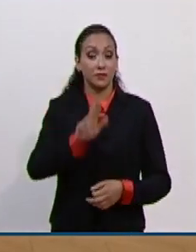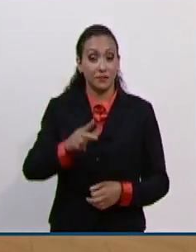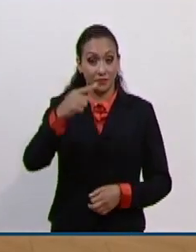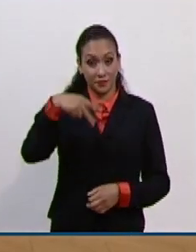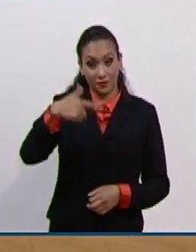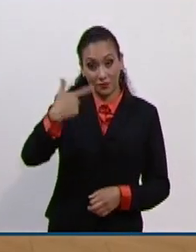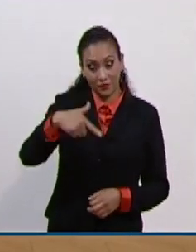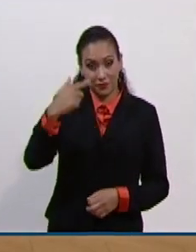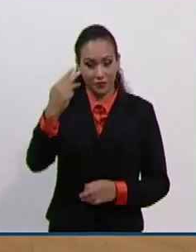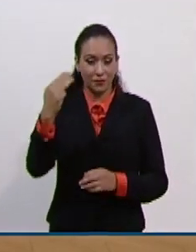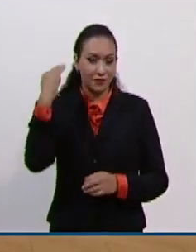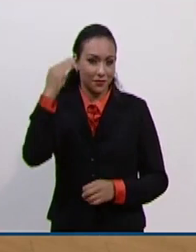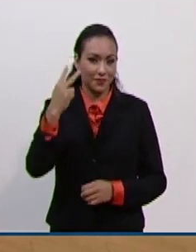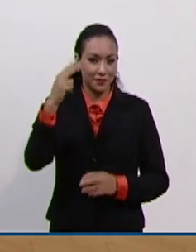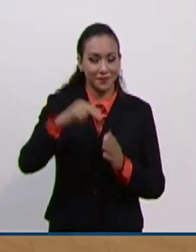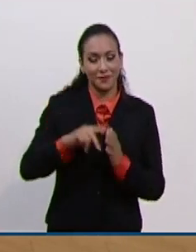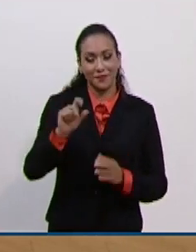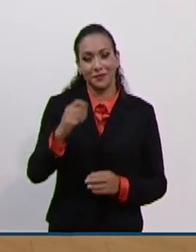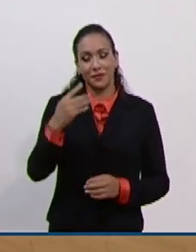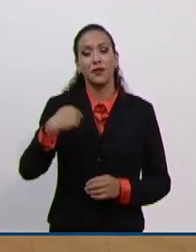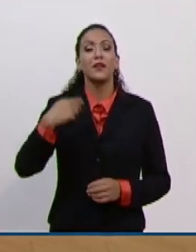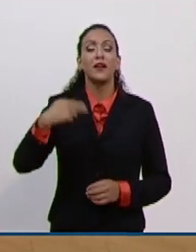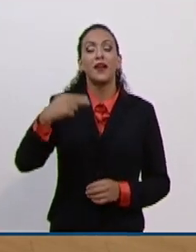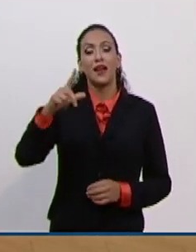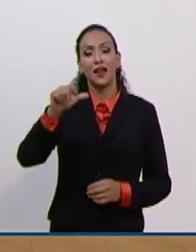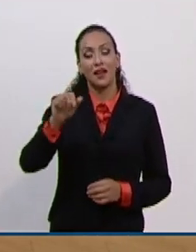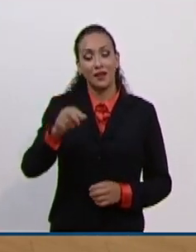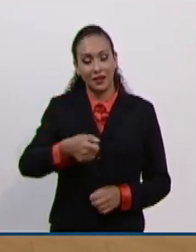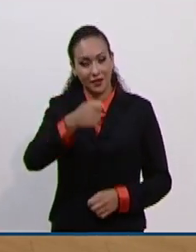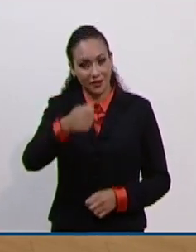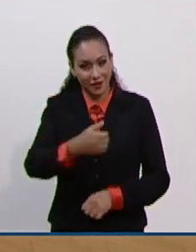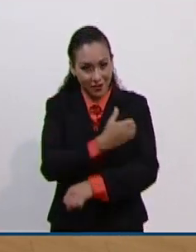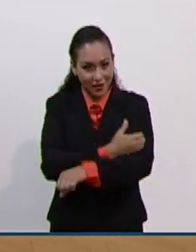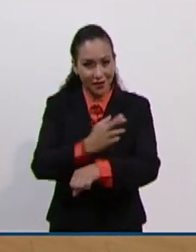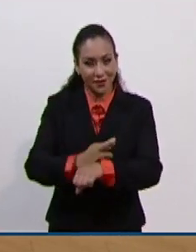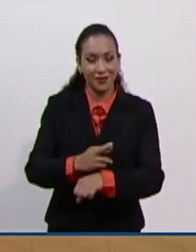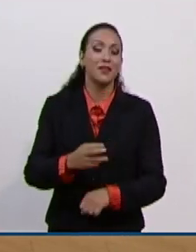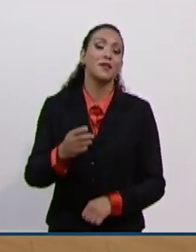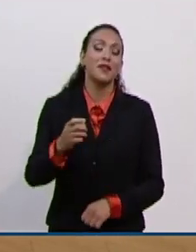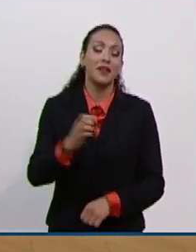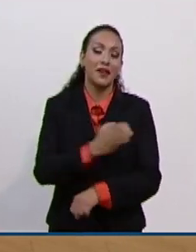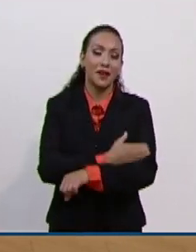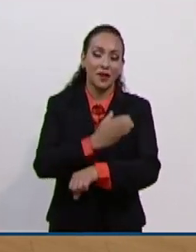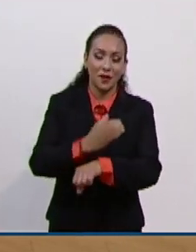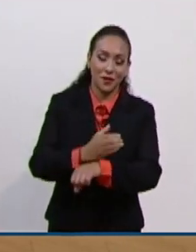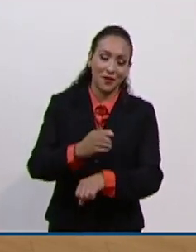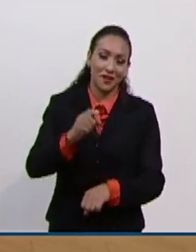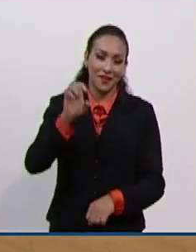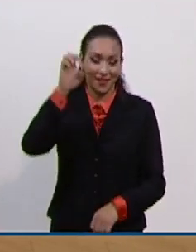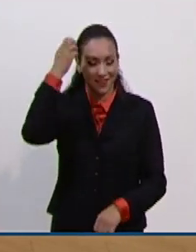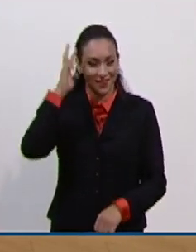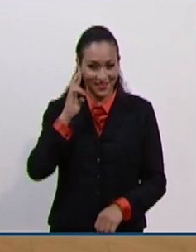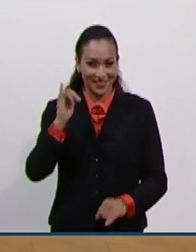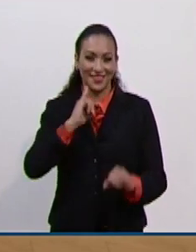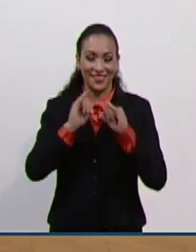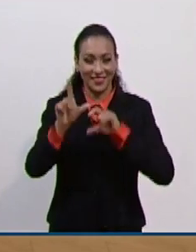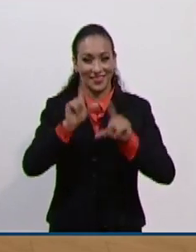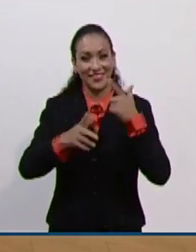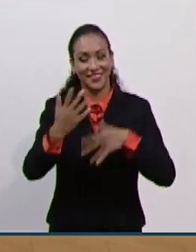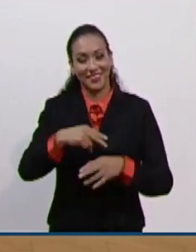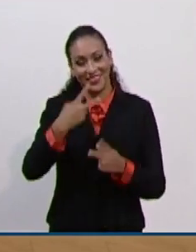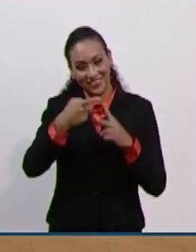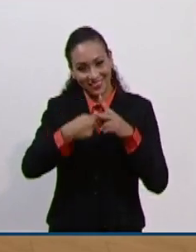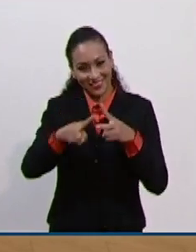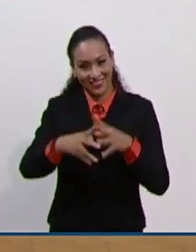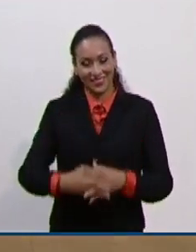de 2024. Soy Laura Murillo y saludo a Usiris Rostro en la interpretación en lengua de señas mexicana. De esta manera